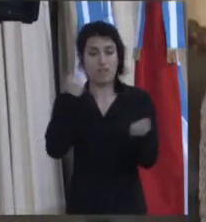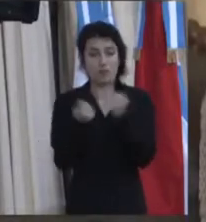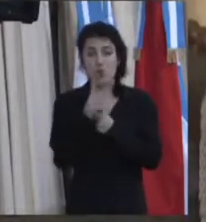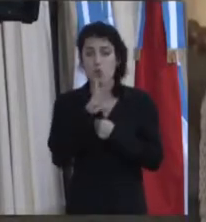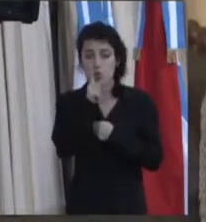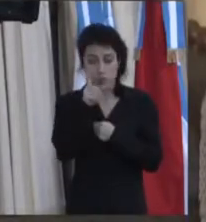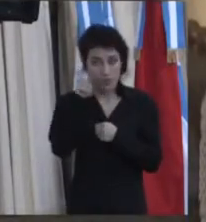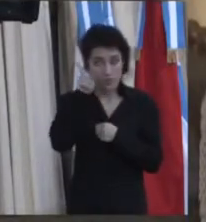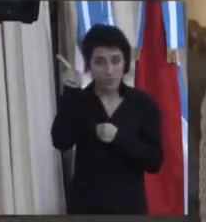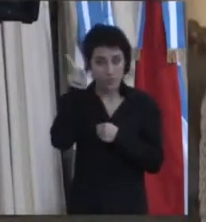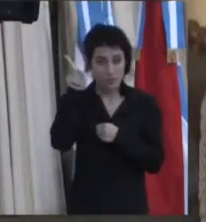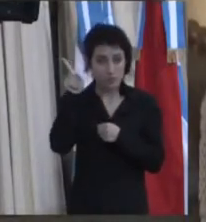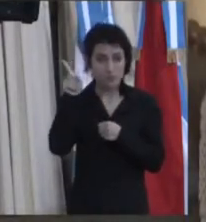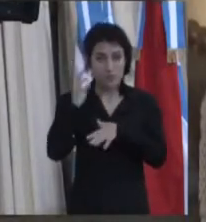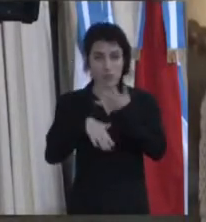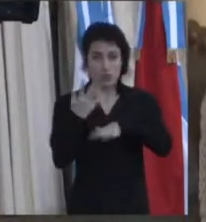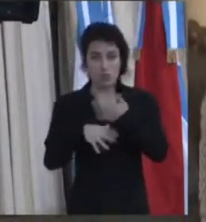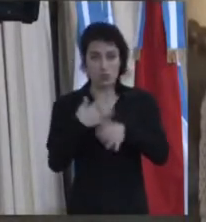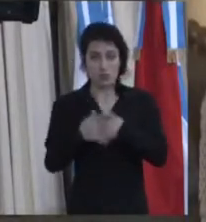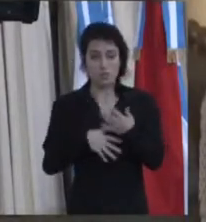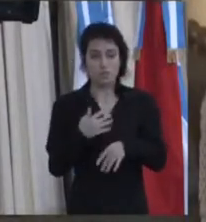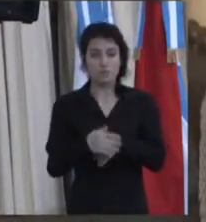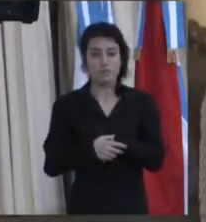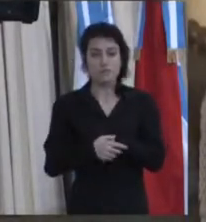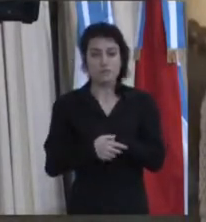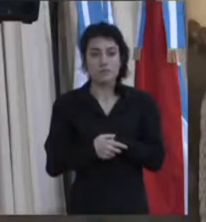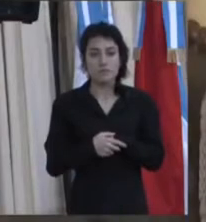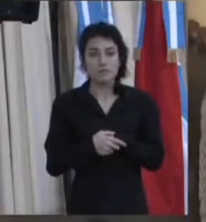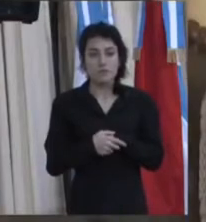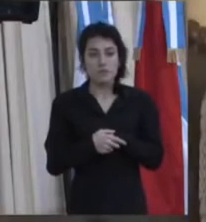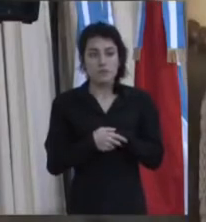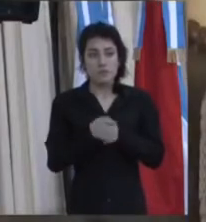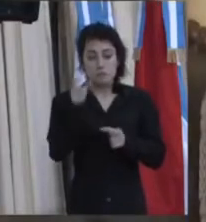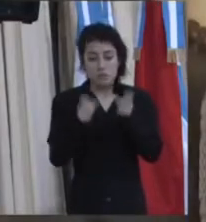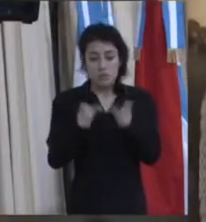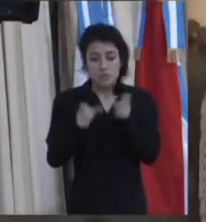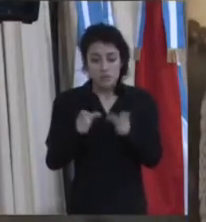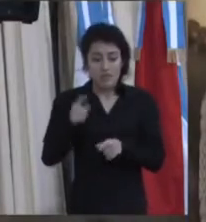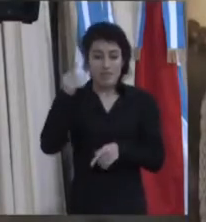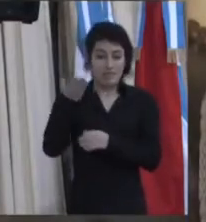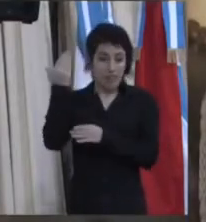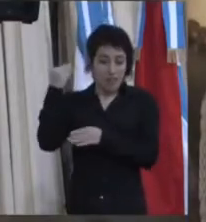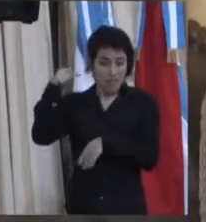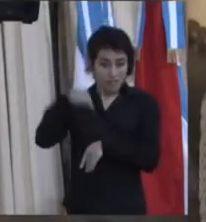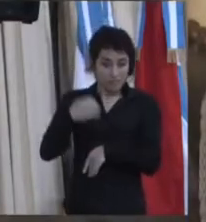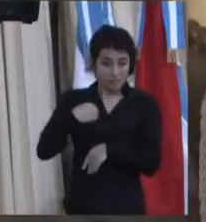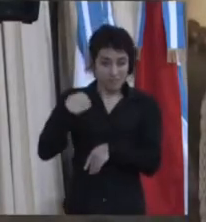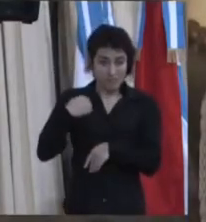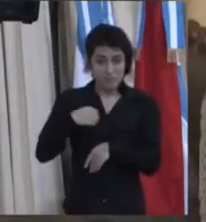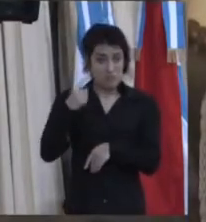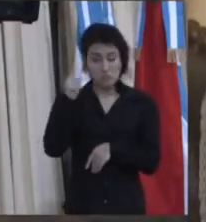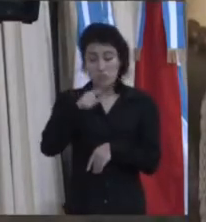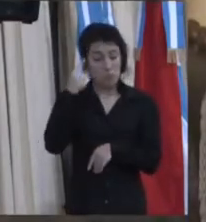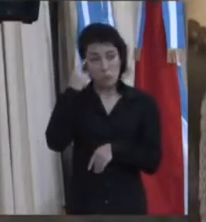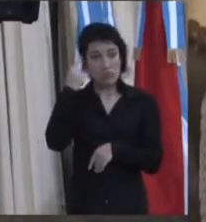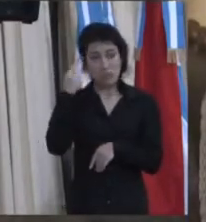Rusa, y seguramente ninguno de aquellos que habitaban nuestro territorio en ese momento se imaginaban la posibilidad